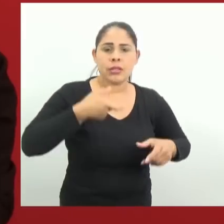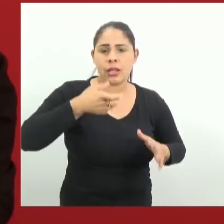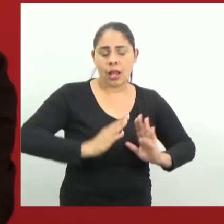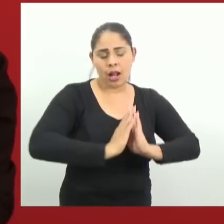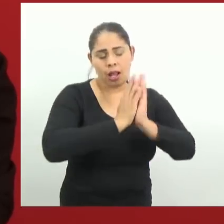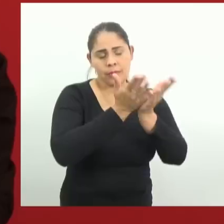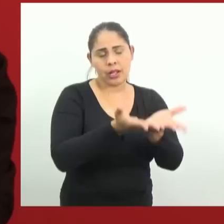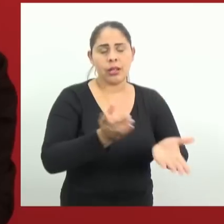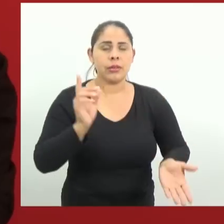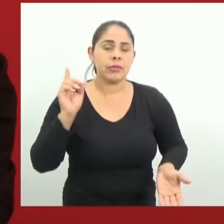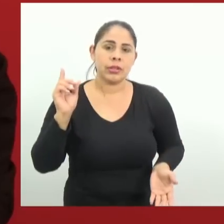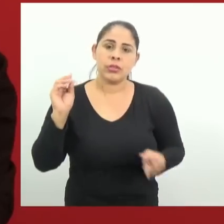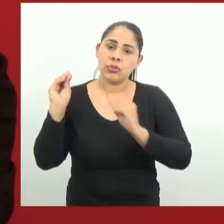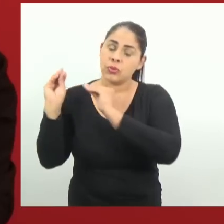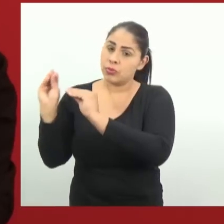Porque